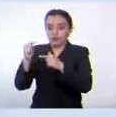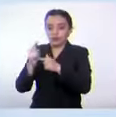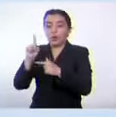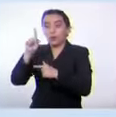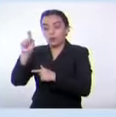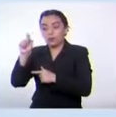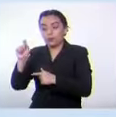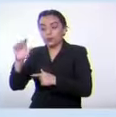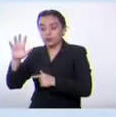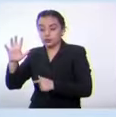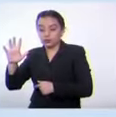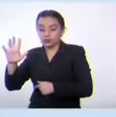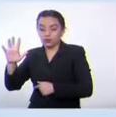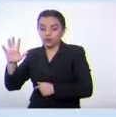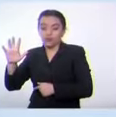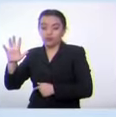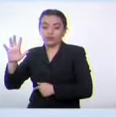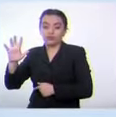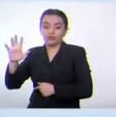1.5